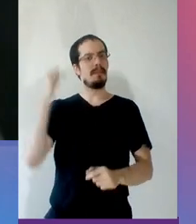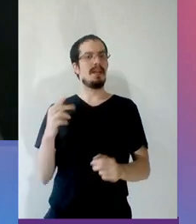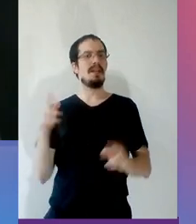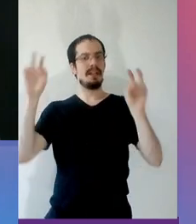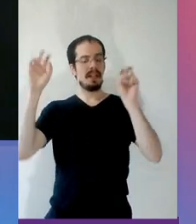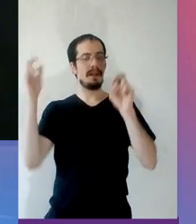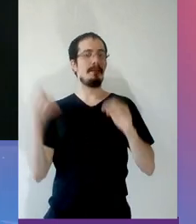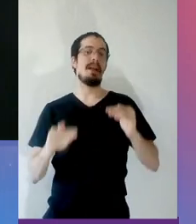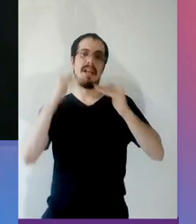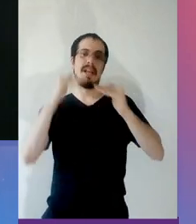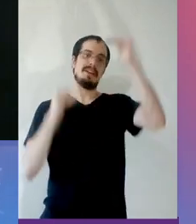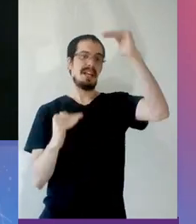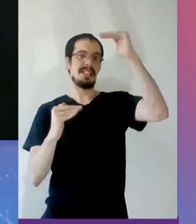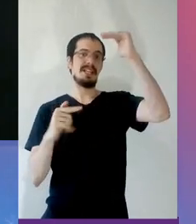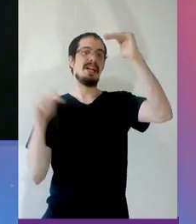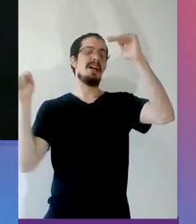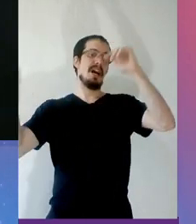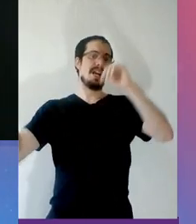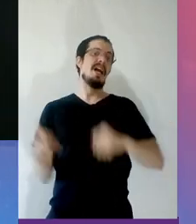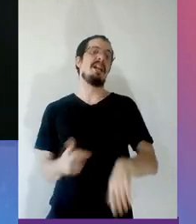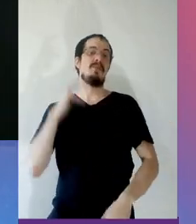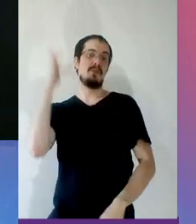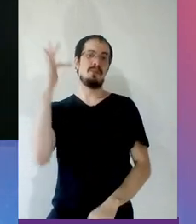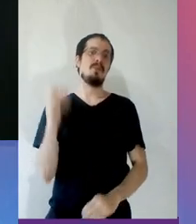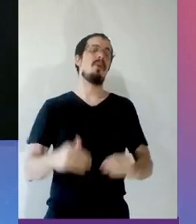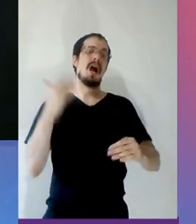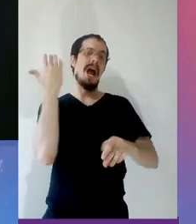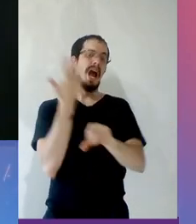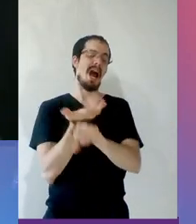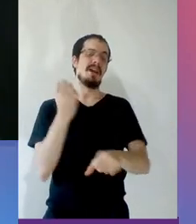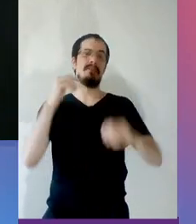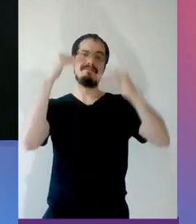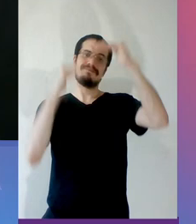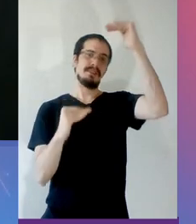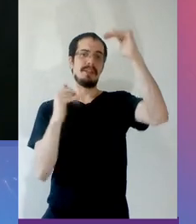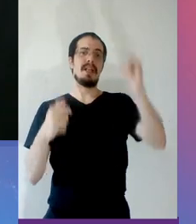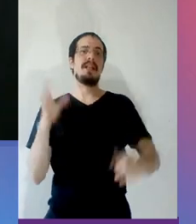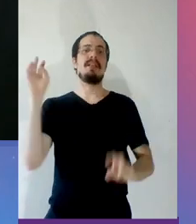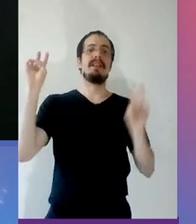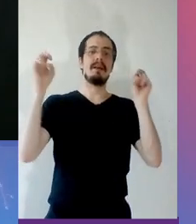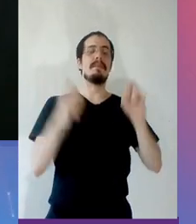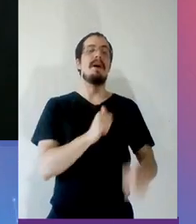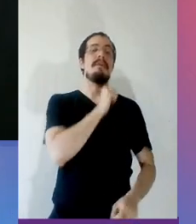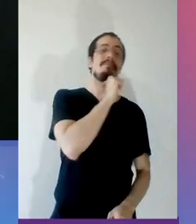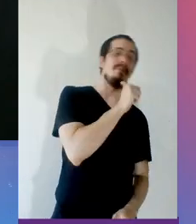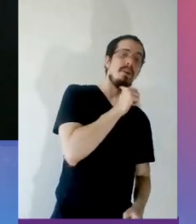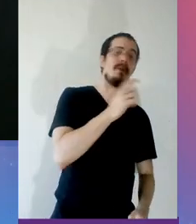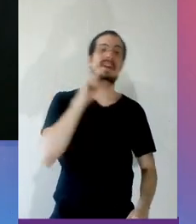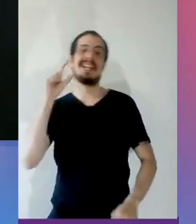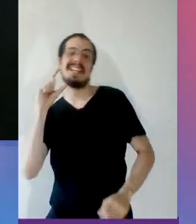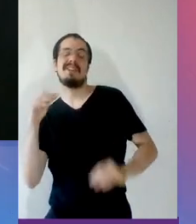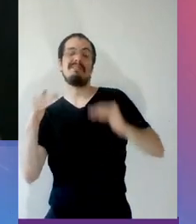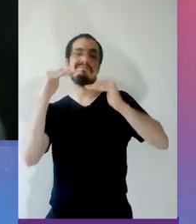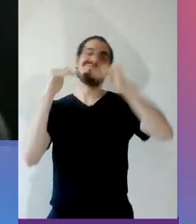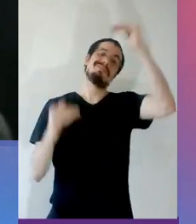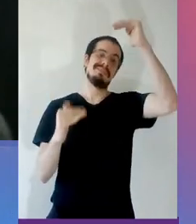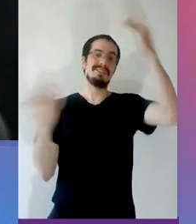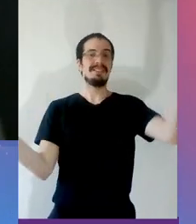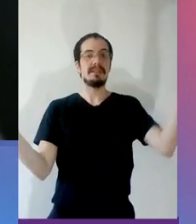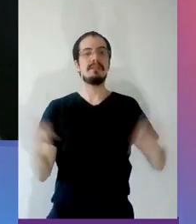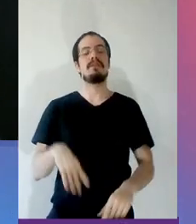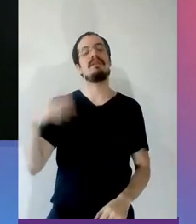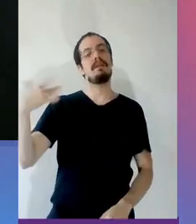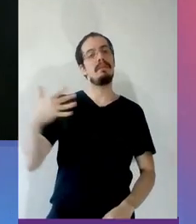en el desarrollo y en el bienestar y en el futuro de las actuales generaciones que hoy día son niños y